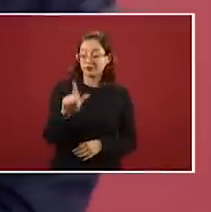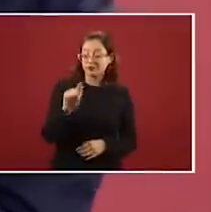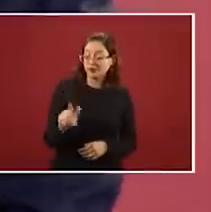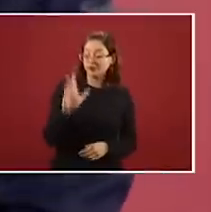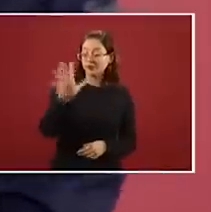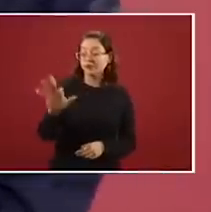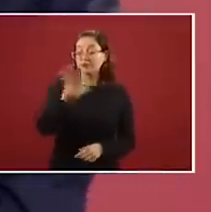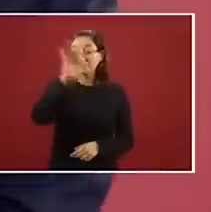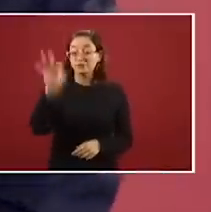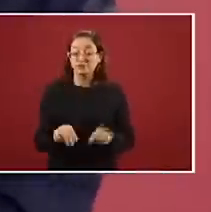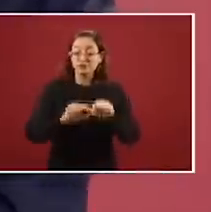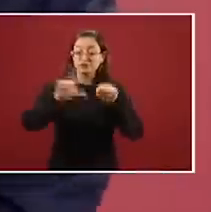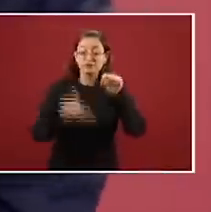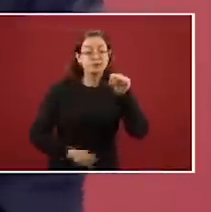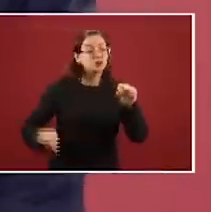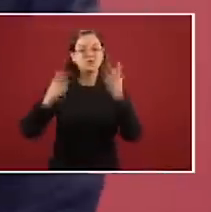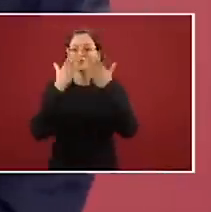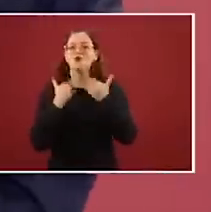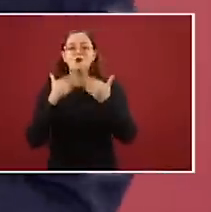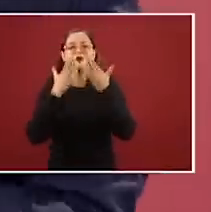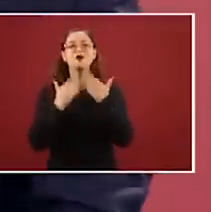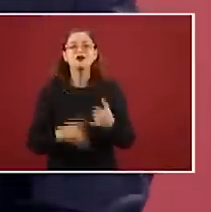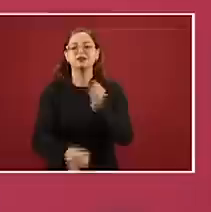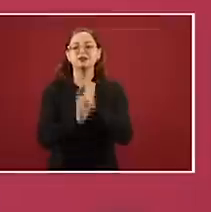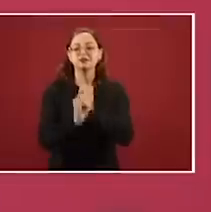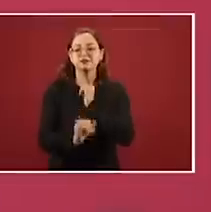75% del territorio no tiene internet.